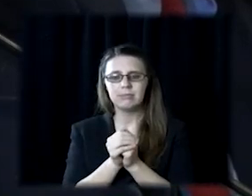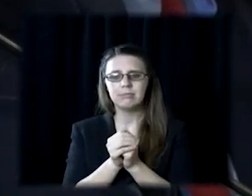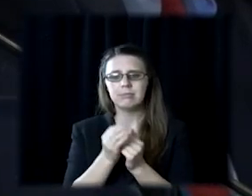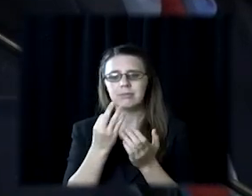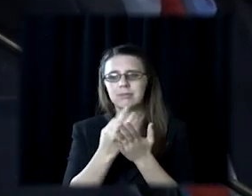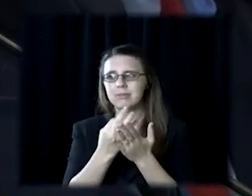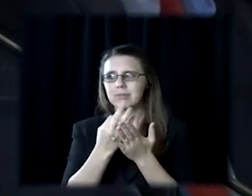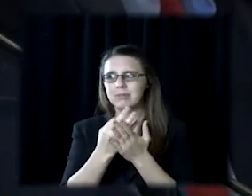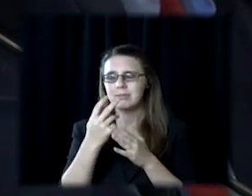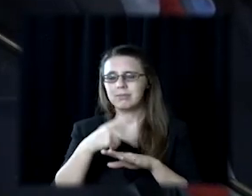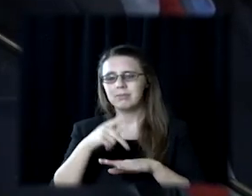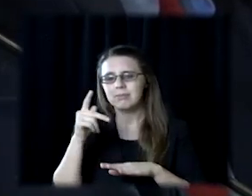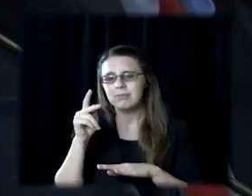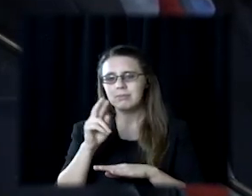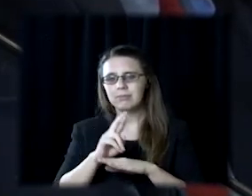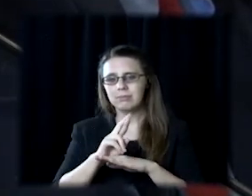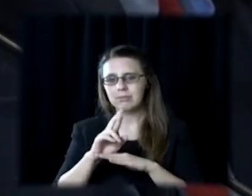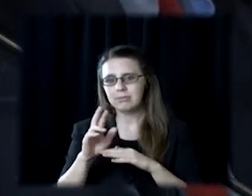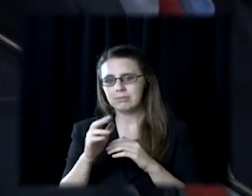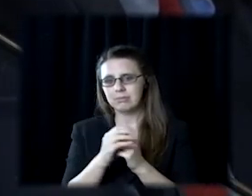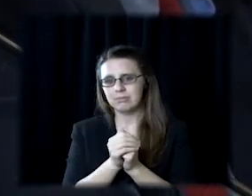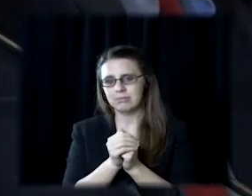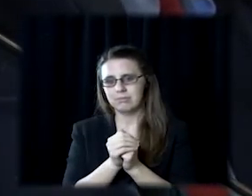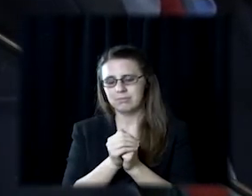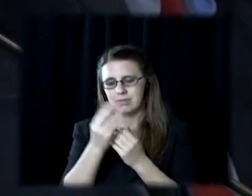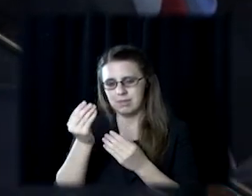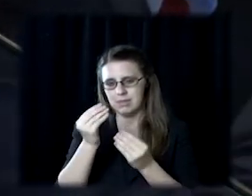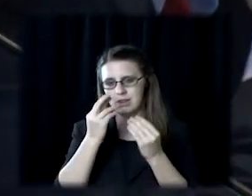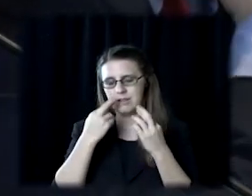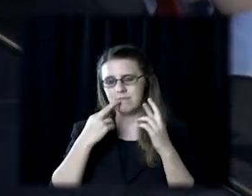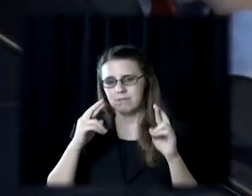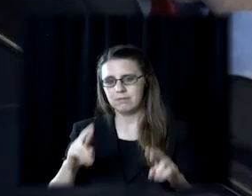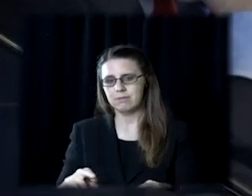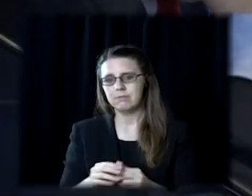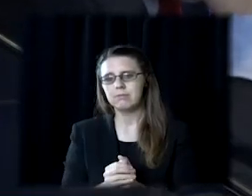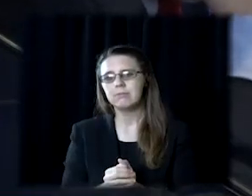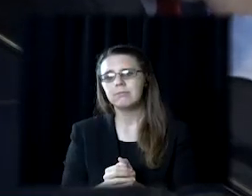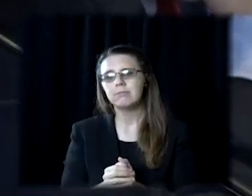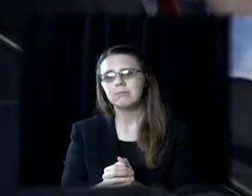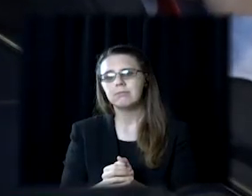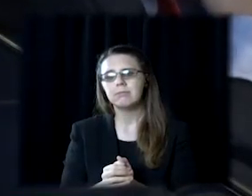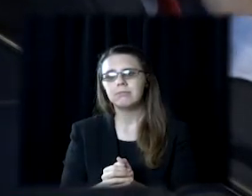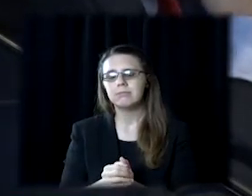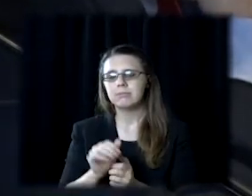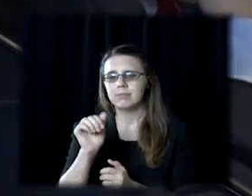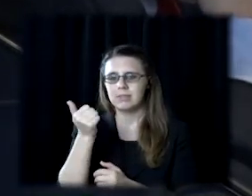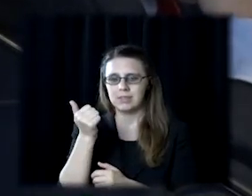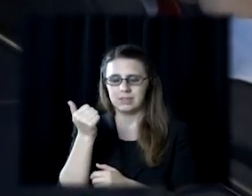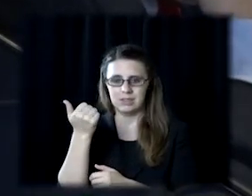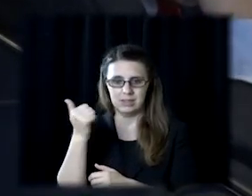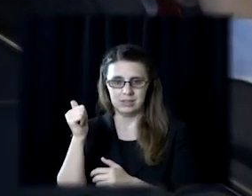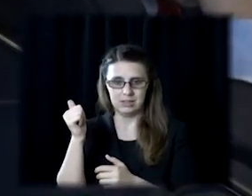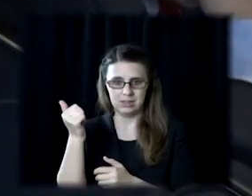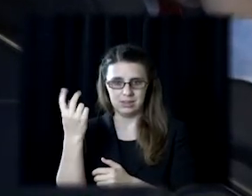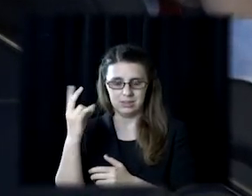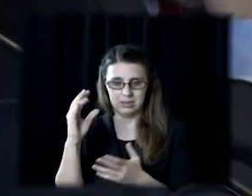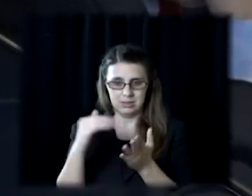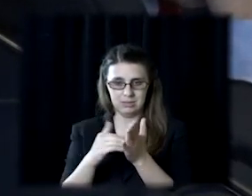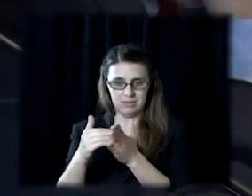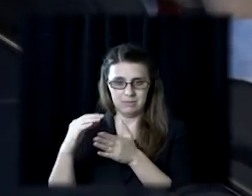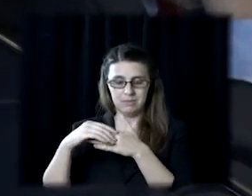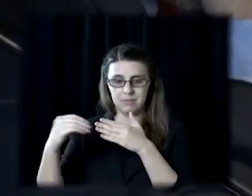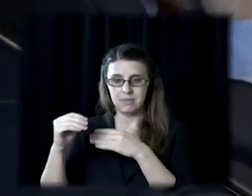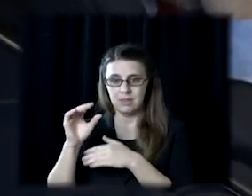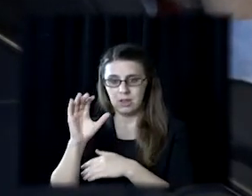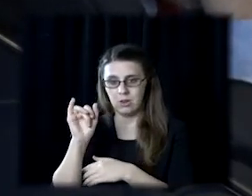Puerto Rico y brinda controles mayores, más transparencia e informes. Se reestructuraron 17 mil millones de deuda existente de COFINA, lo cual ha brindado